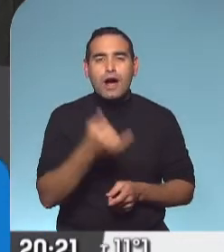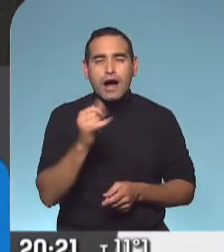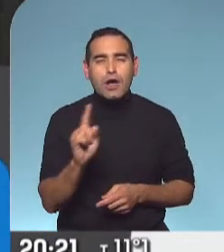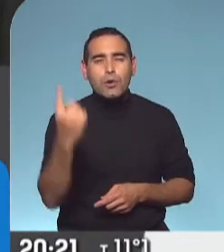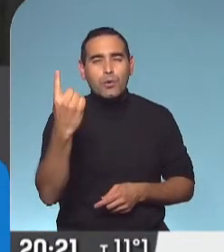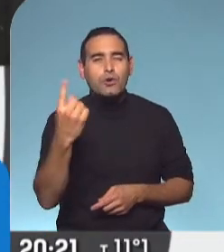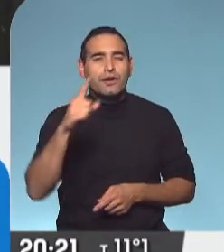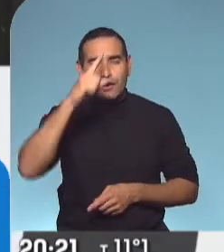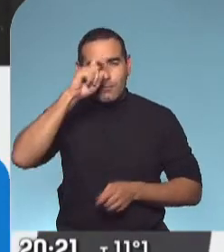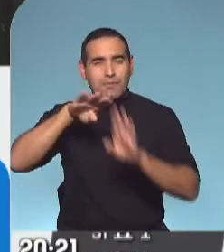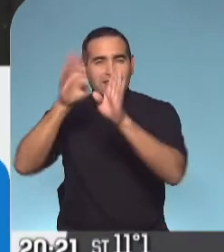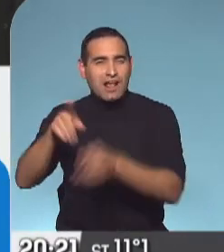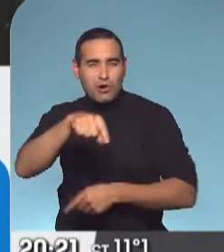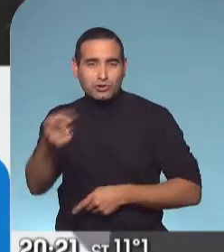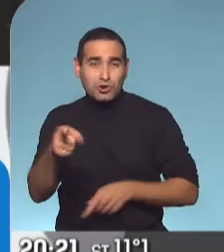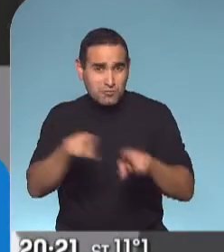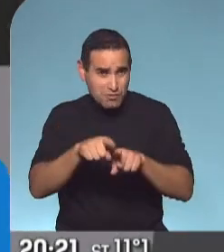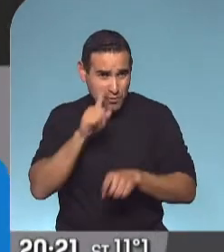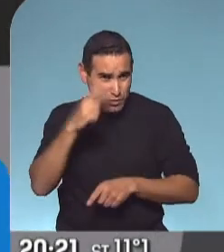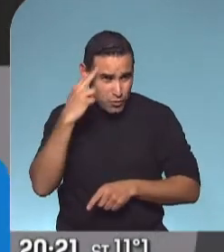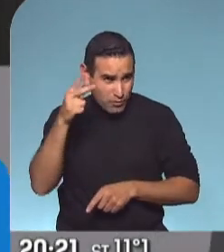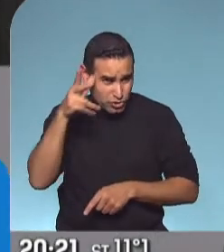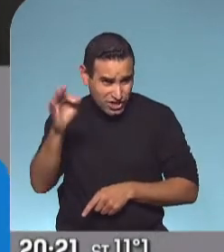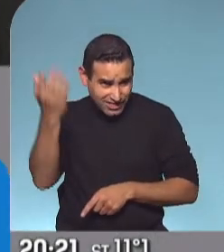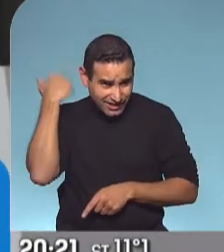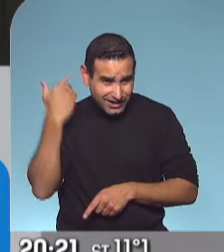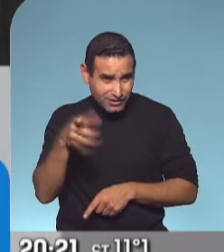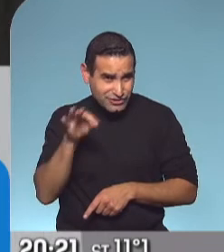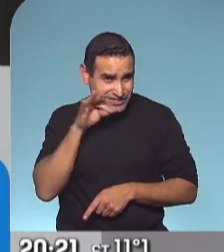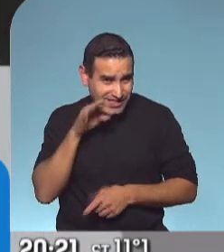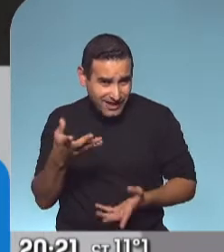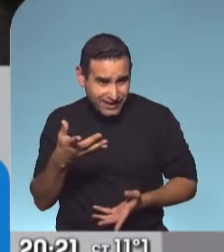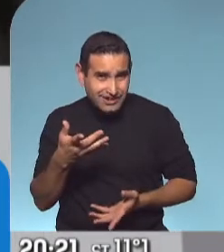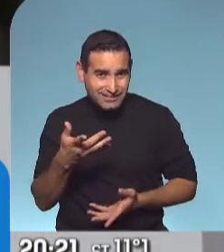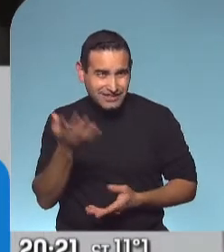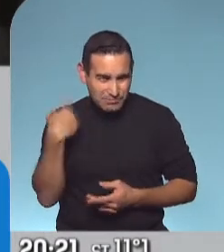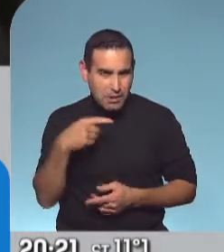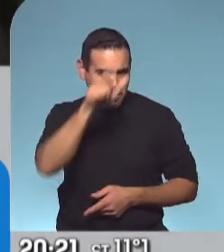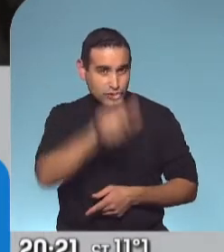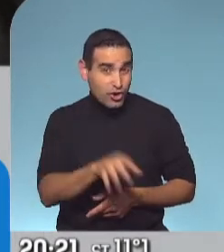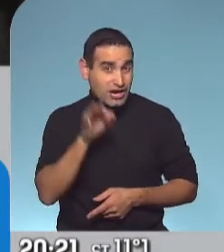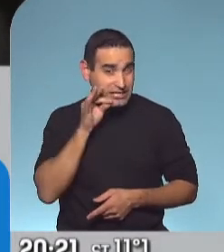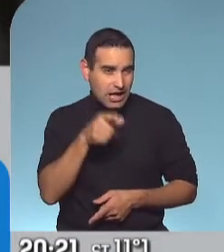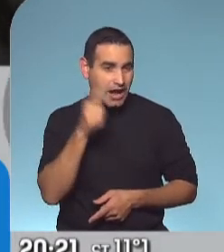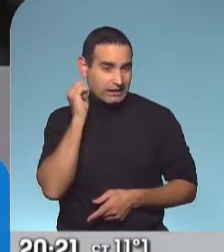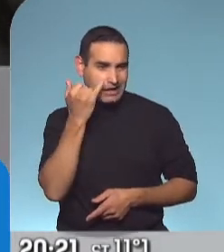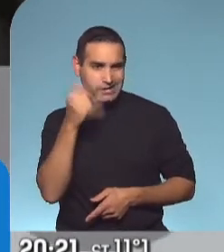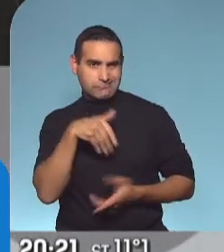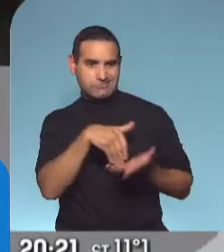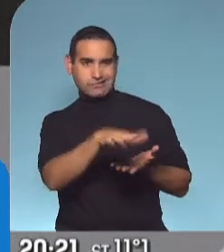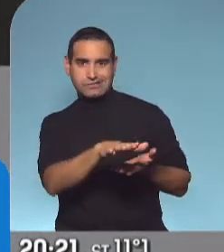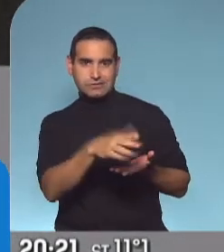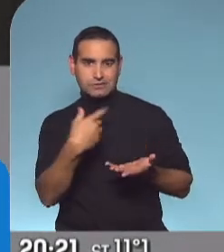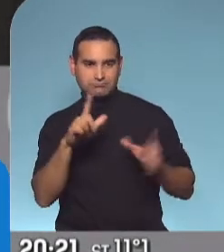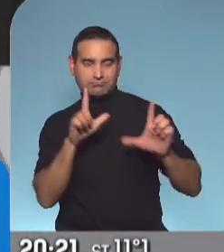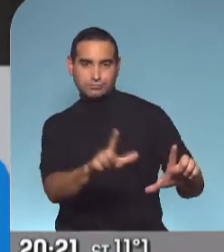de otra clínica. O sea, como en los 80 Porque, con el SIDA, por ejemplo, como en esa época que se estigmatizaba por ser homosexual a una persona y se hablaba, por